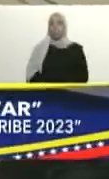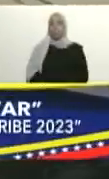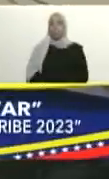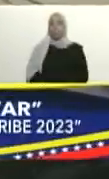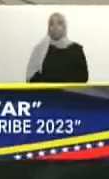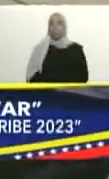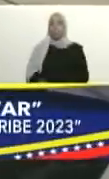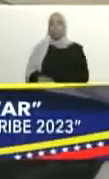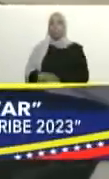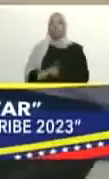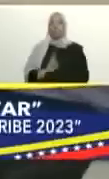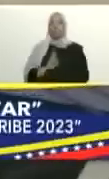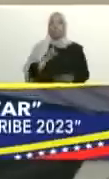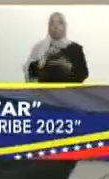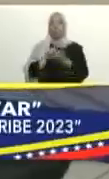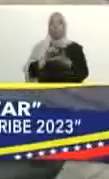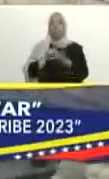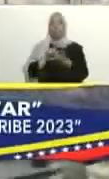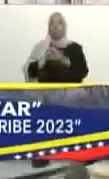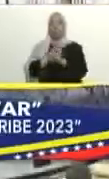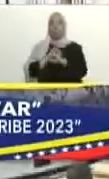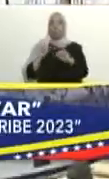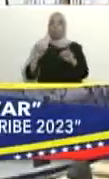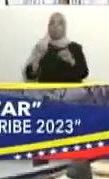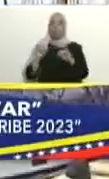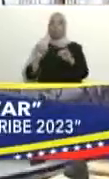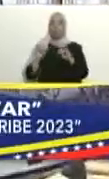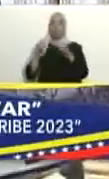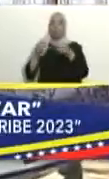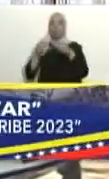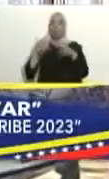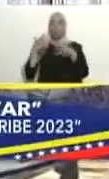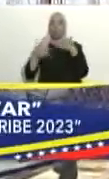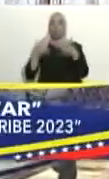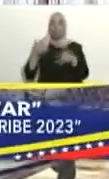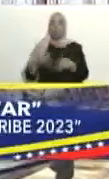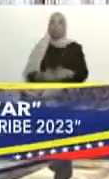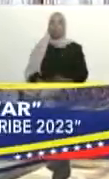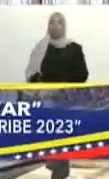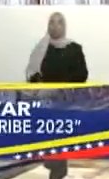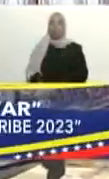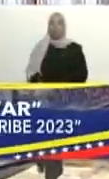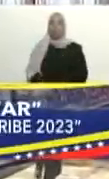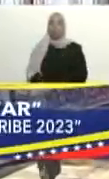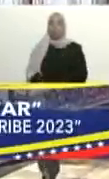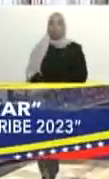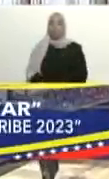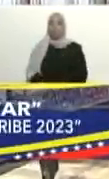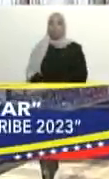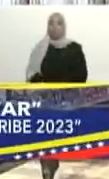Participación de haber concluido el acto. ¡Atención! ¡Fir!